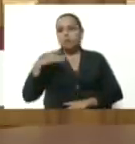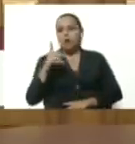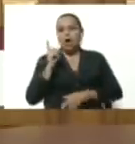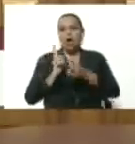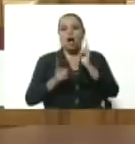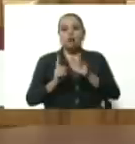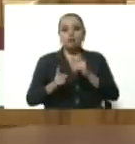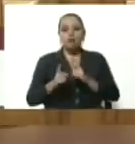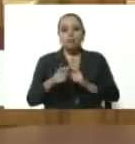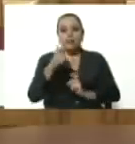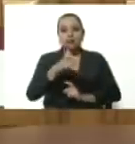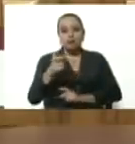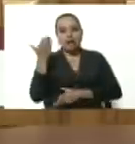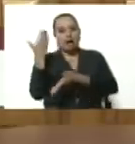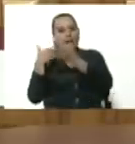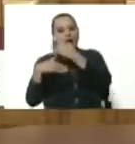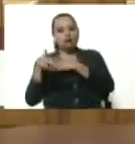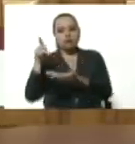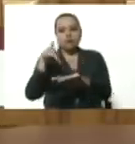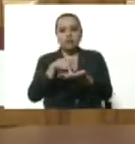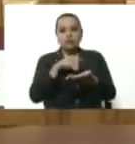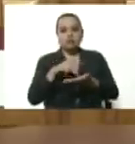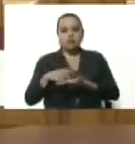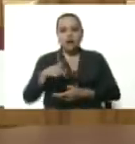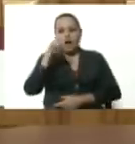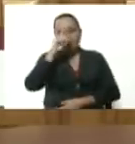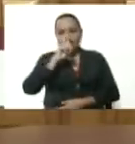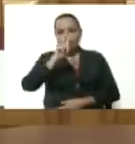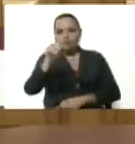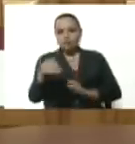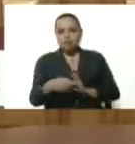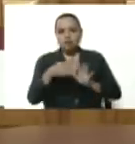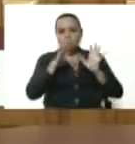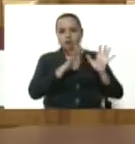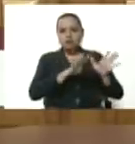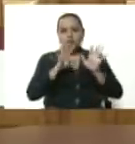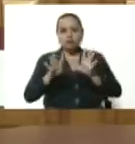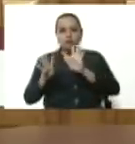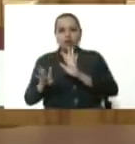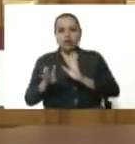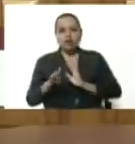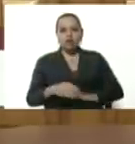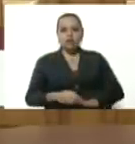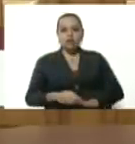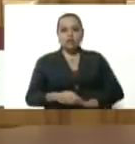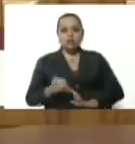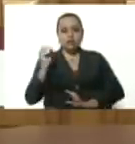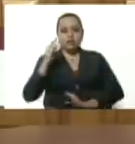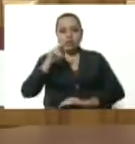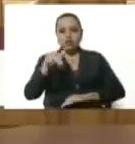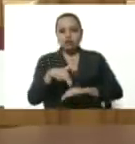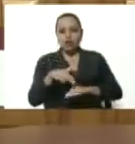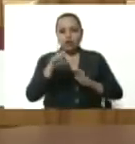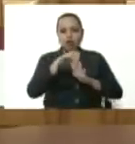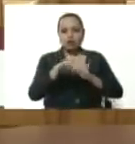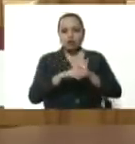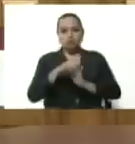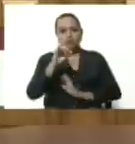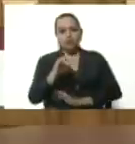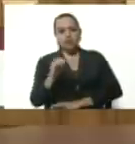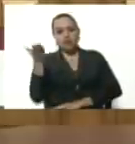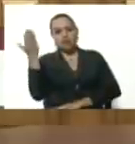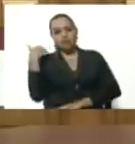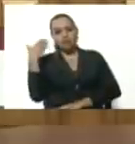del 99, en todo caso quiero recordar que allí